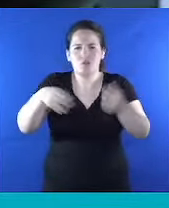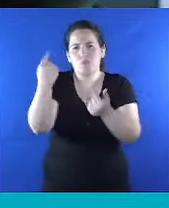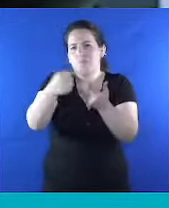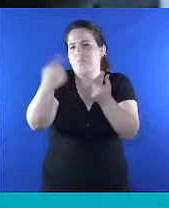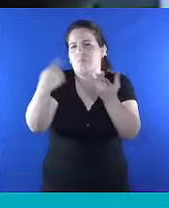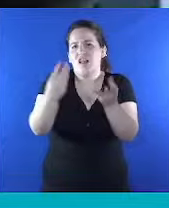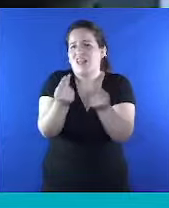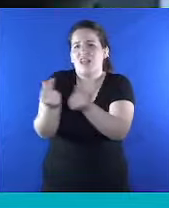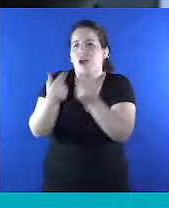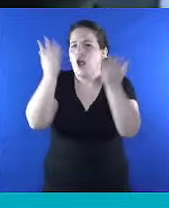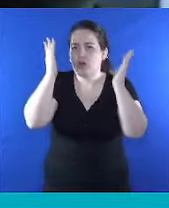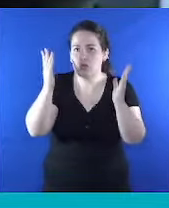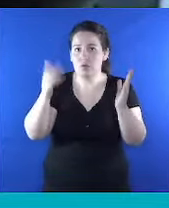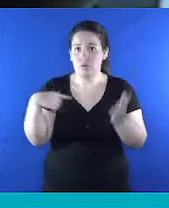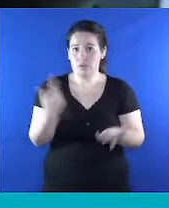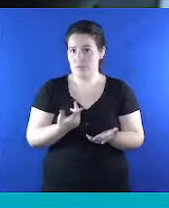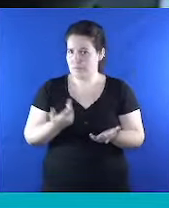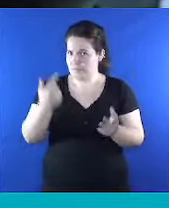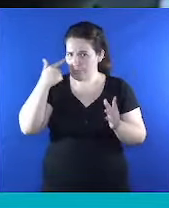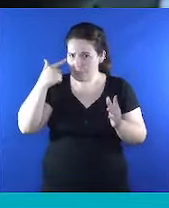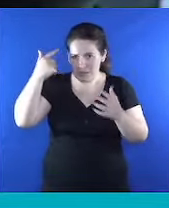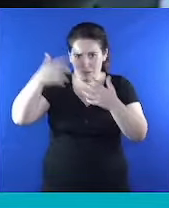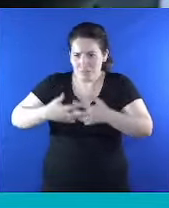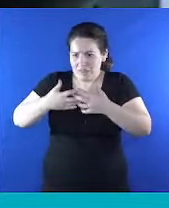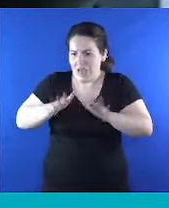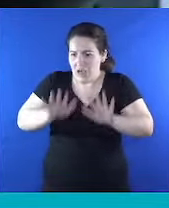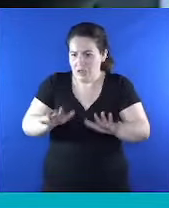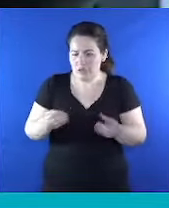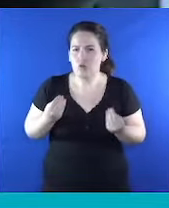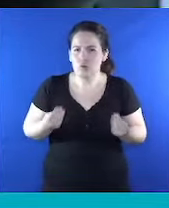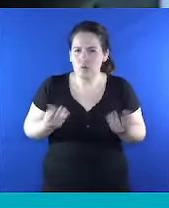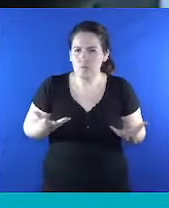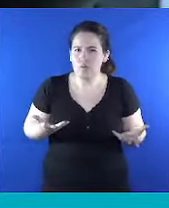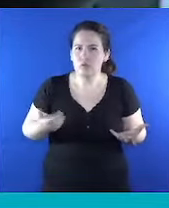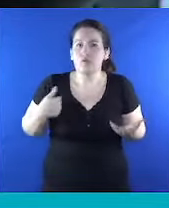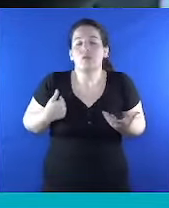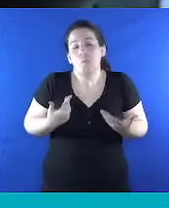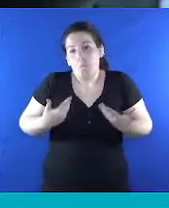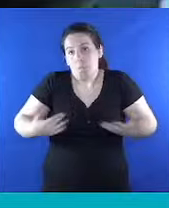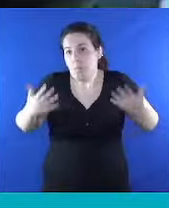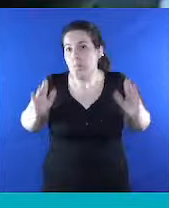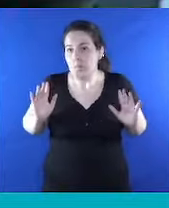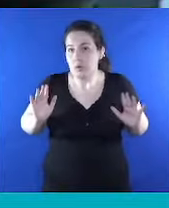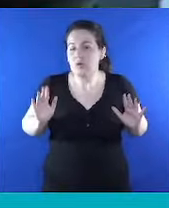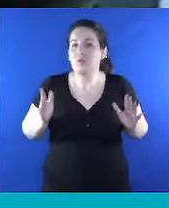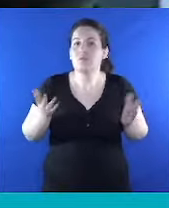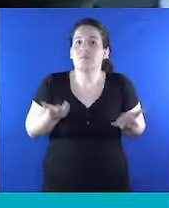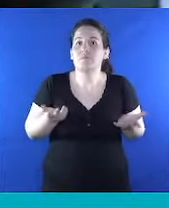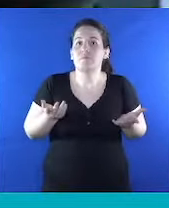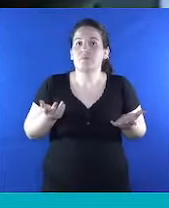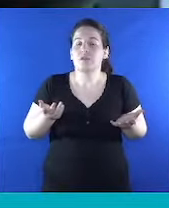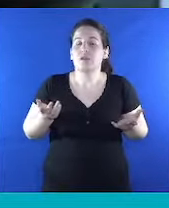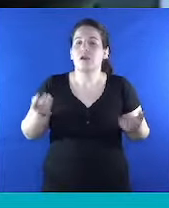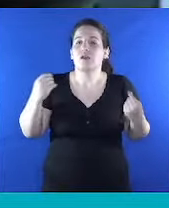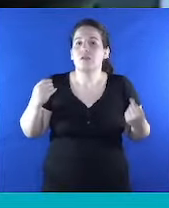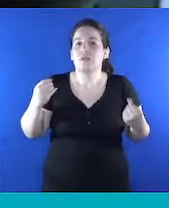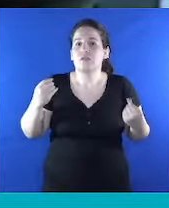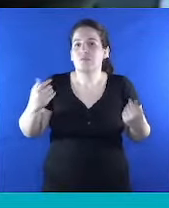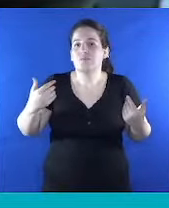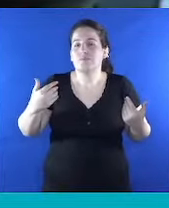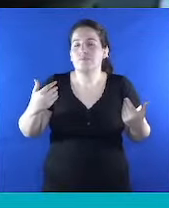eh más tenemos que plantear las cosas como son entonces probablemente probablemente llegan